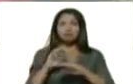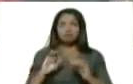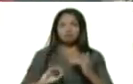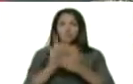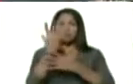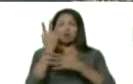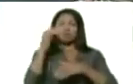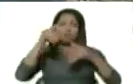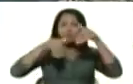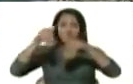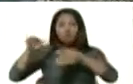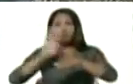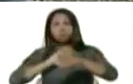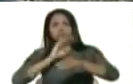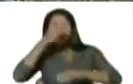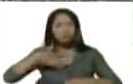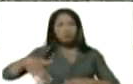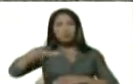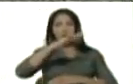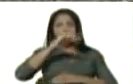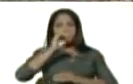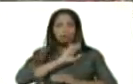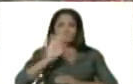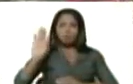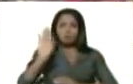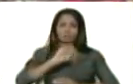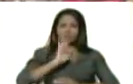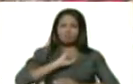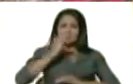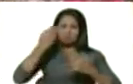del voto del pueblo, de la soberanía popular,